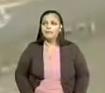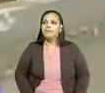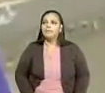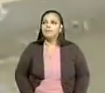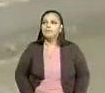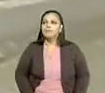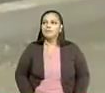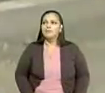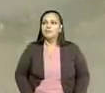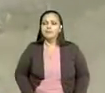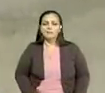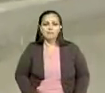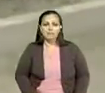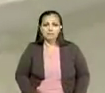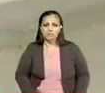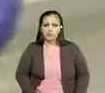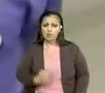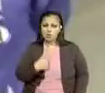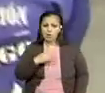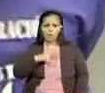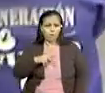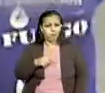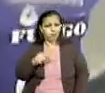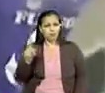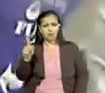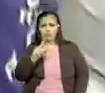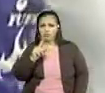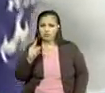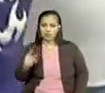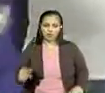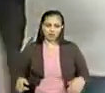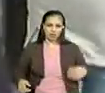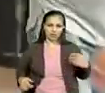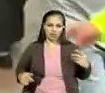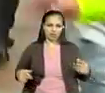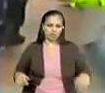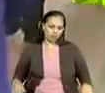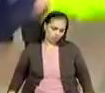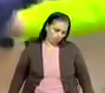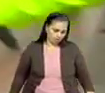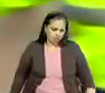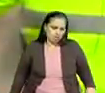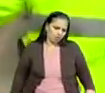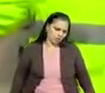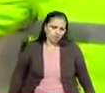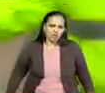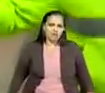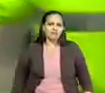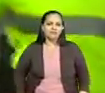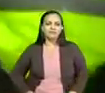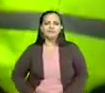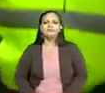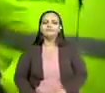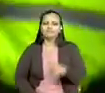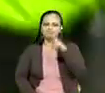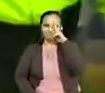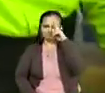Eso me da claustrofobia, el encierro. Informó José Morales.